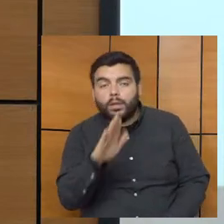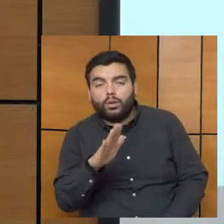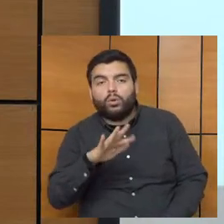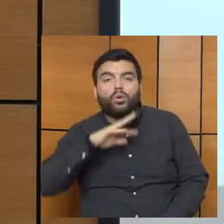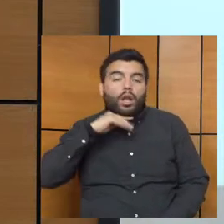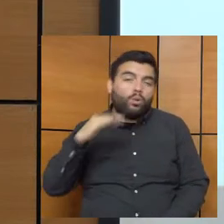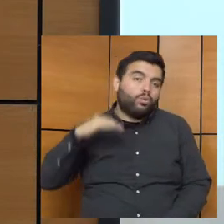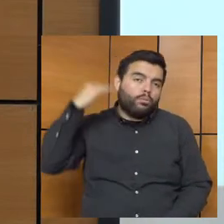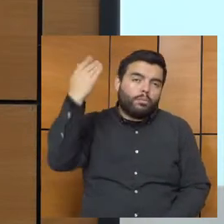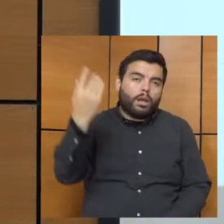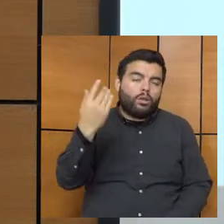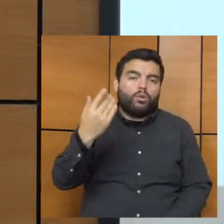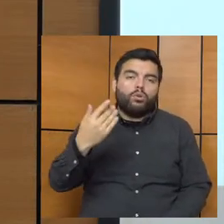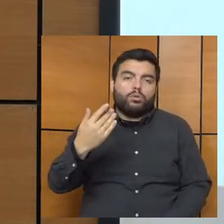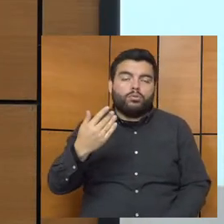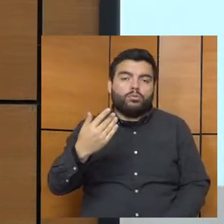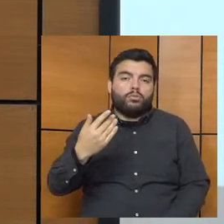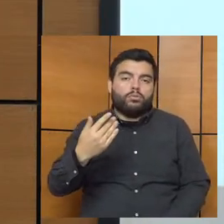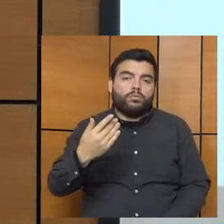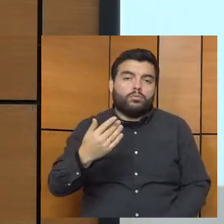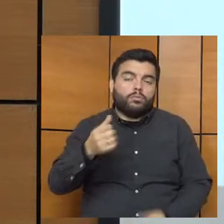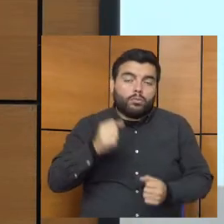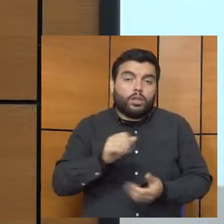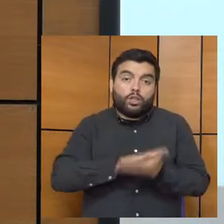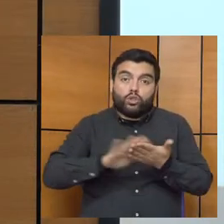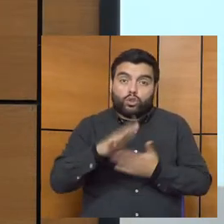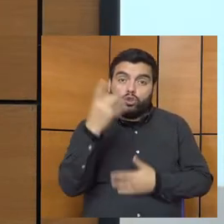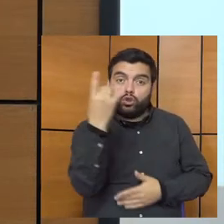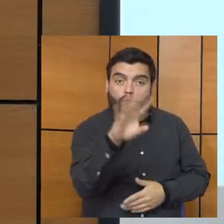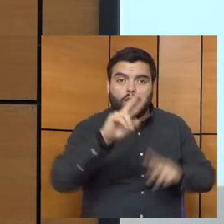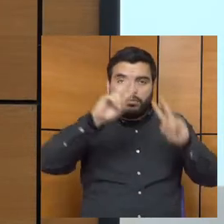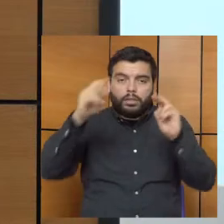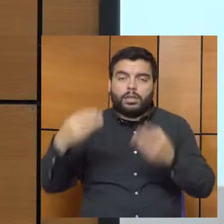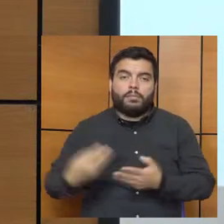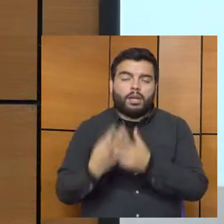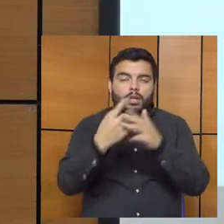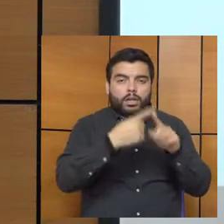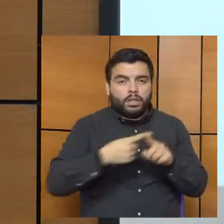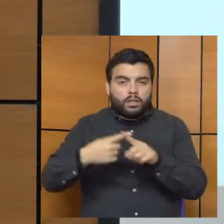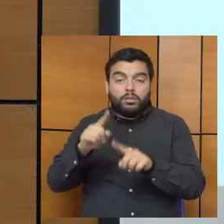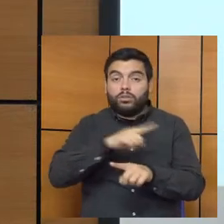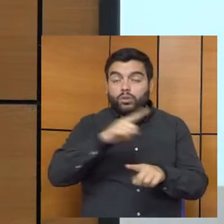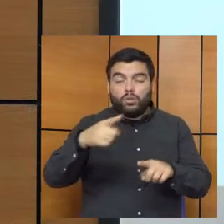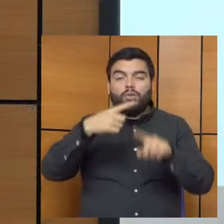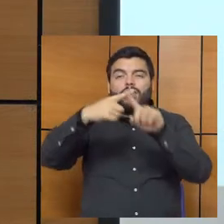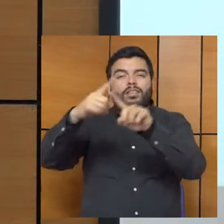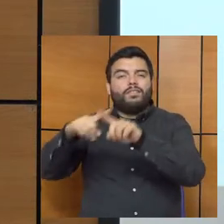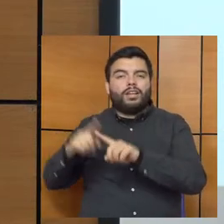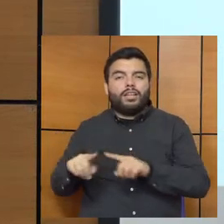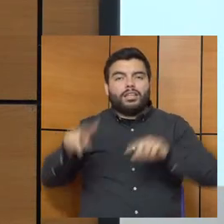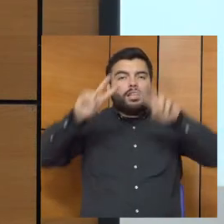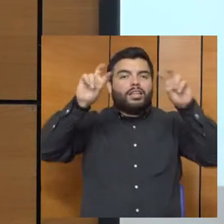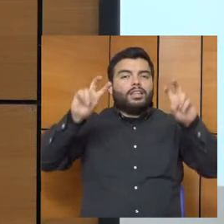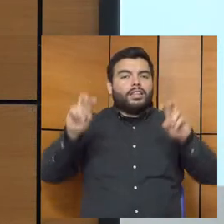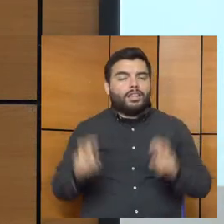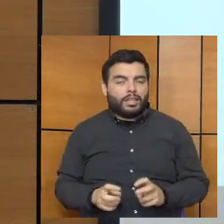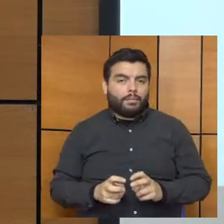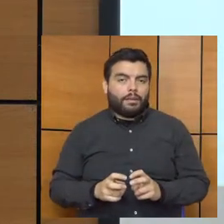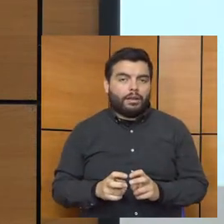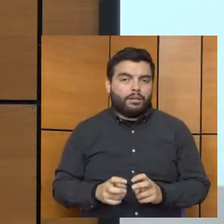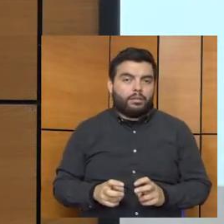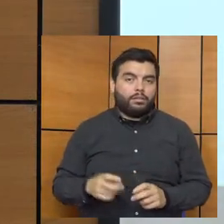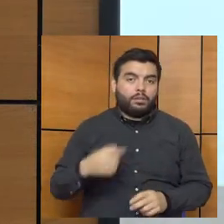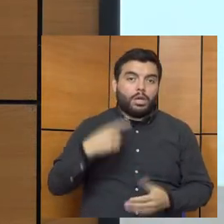Y esto no va a servir solamente para redes sociales, sino para otras tecnologías también. Entonces, es interesante cómo podemos ver que si bien tomamos